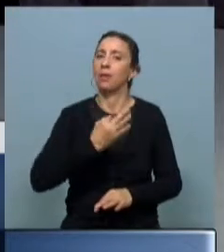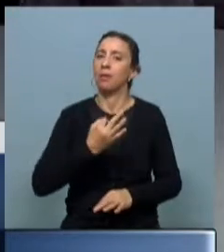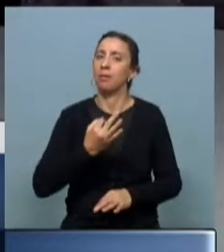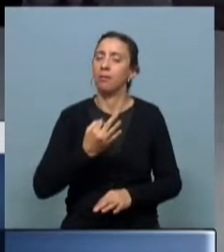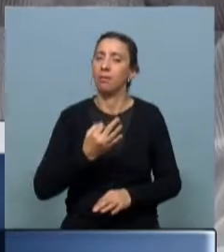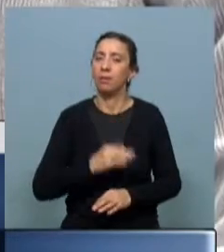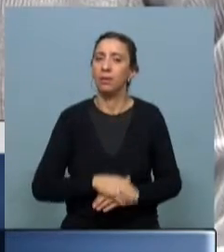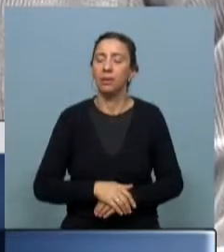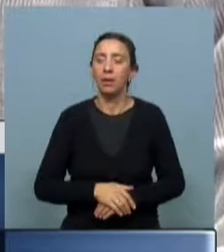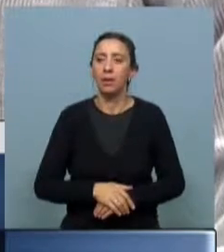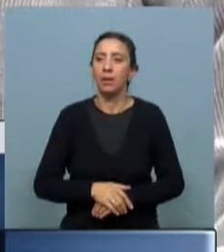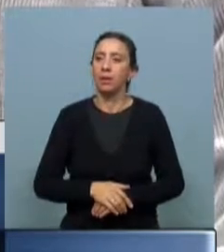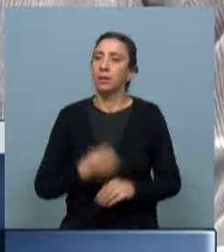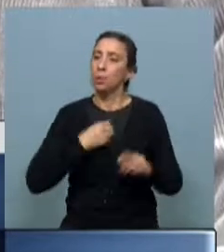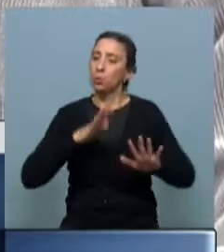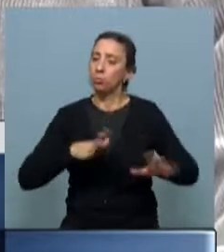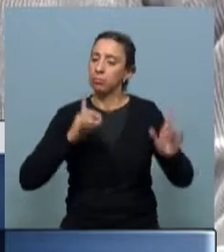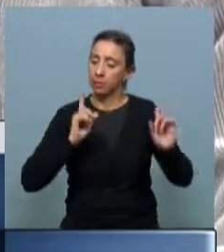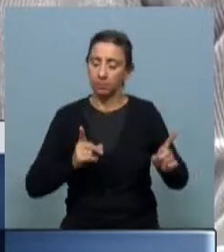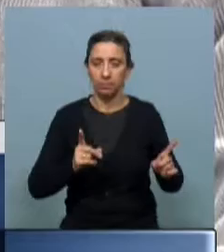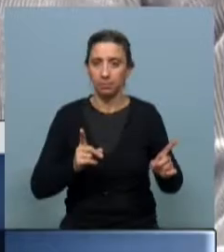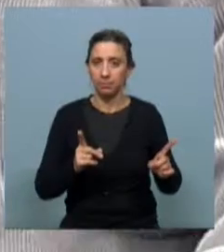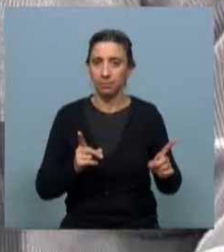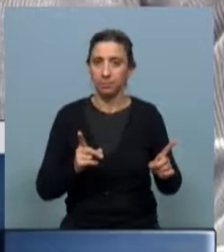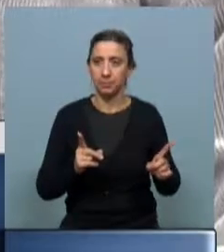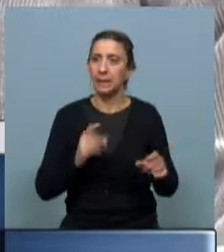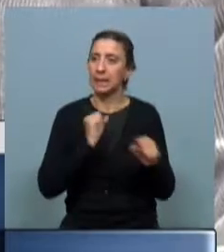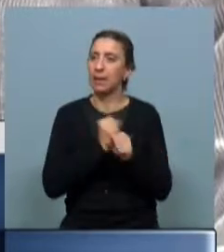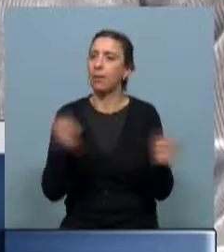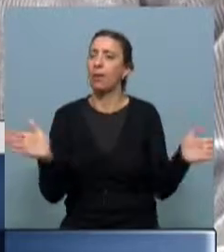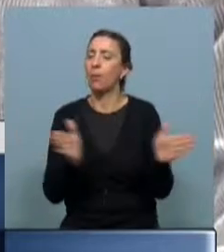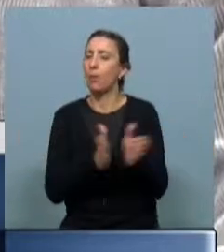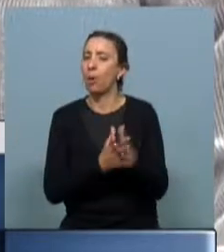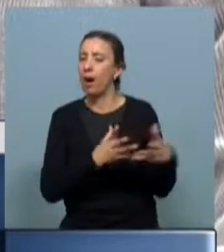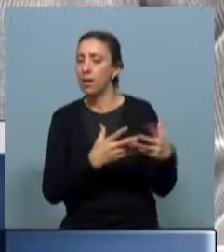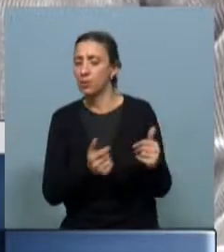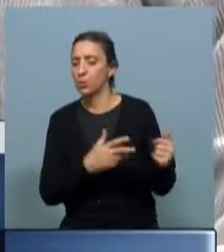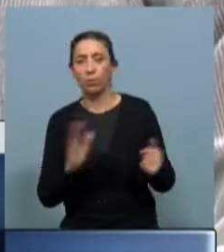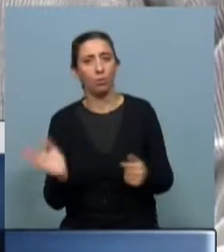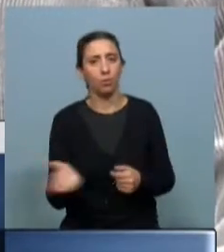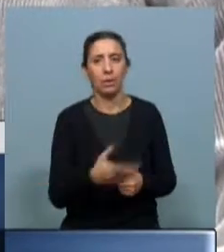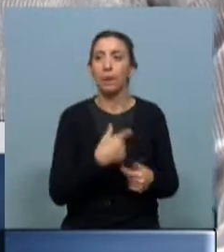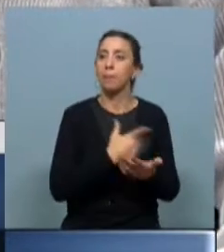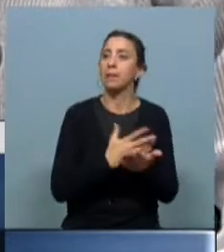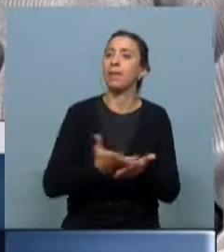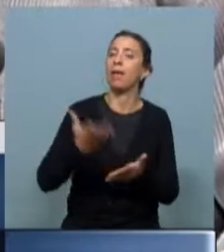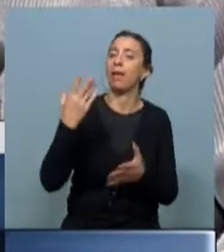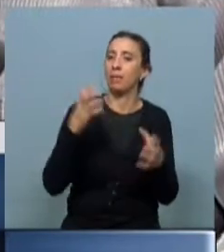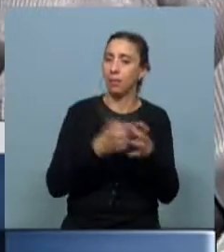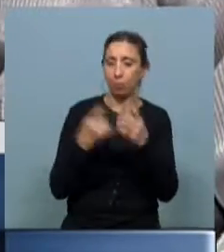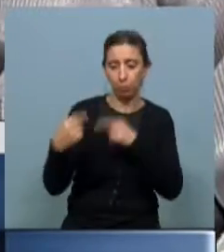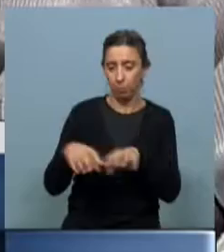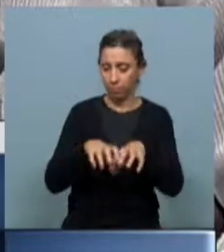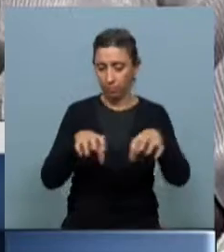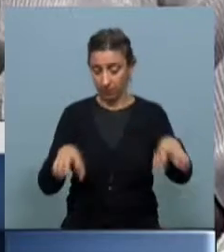ver cómo los chicos también se trabajan en equipo, se ayudan entre ellos, porque si bien estaban participando en equipos